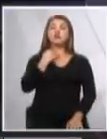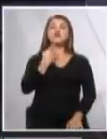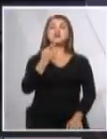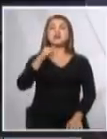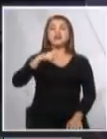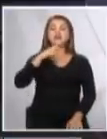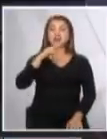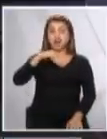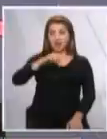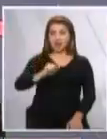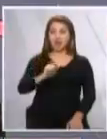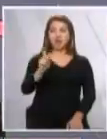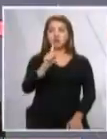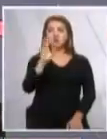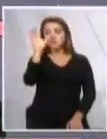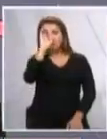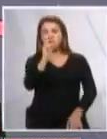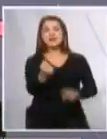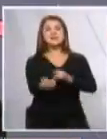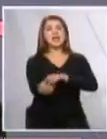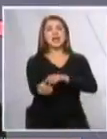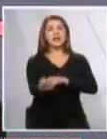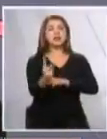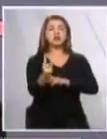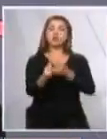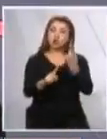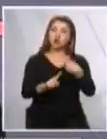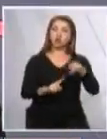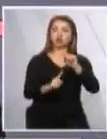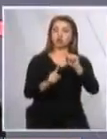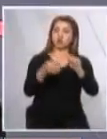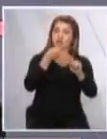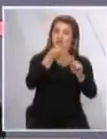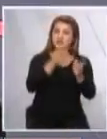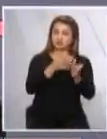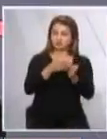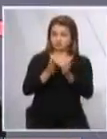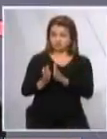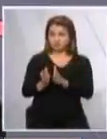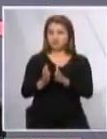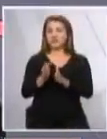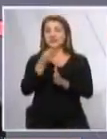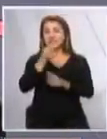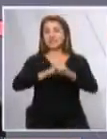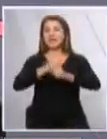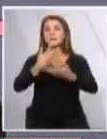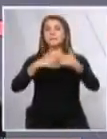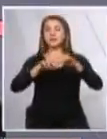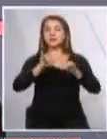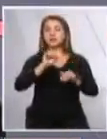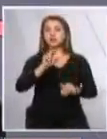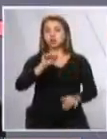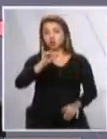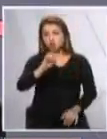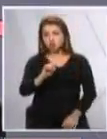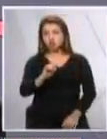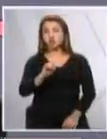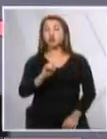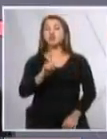el hecho de que se está buscando sangre, sino que por el resto de lo que dice, uh-huh. Que básicamente que la empresa de Giorgio Martelli es una